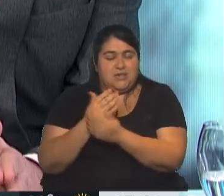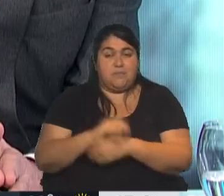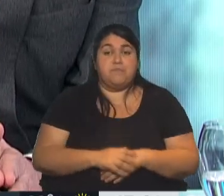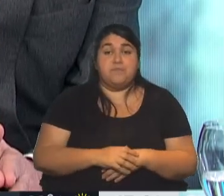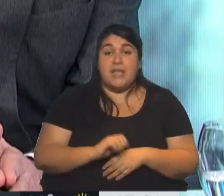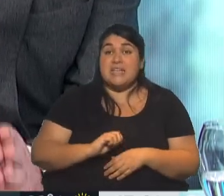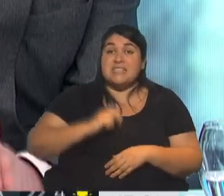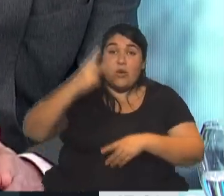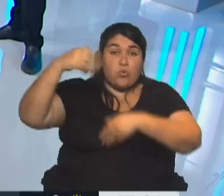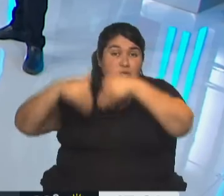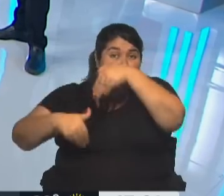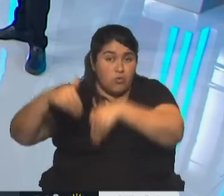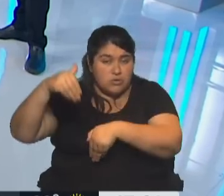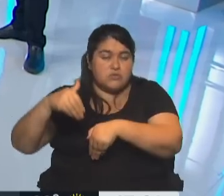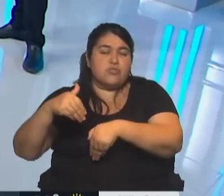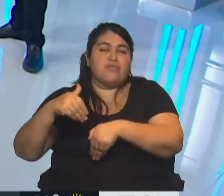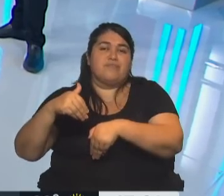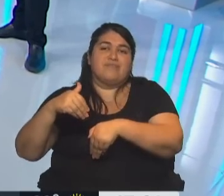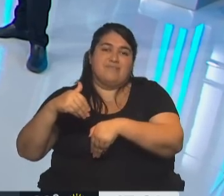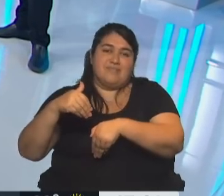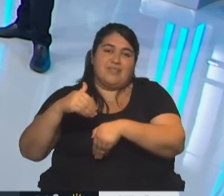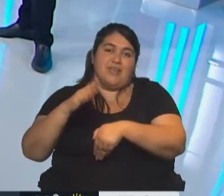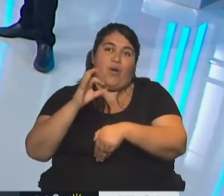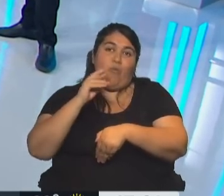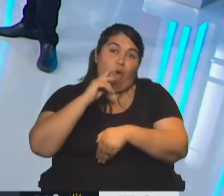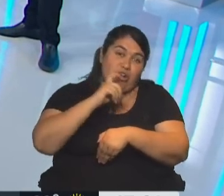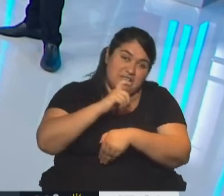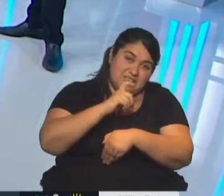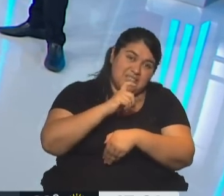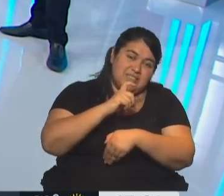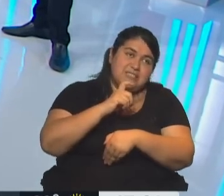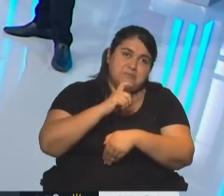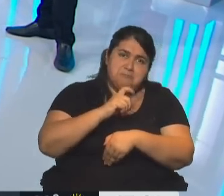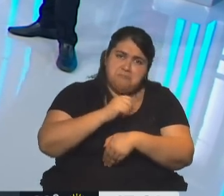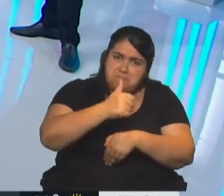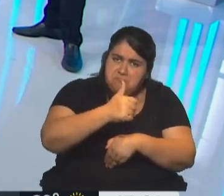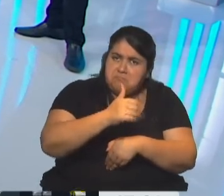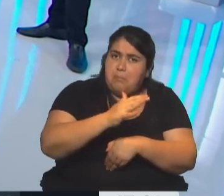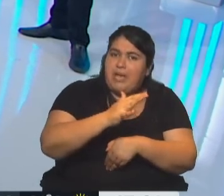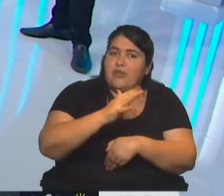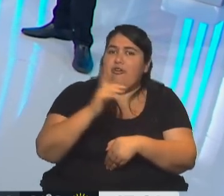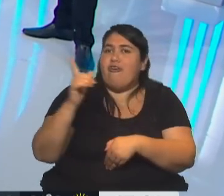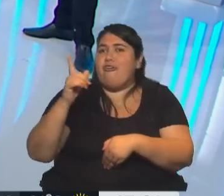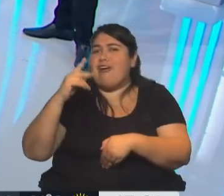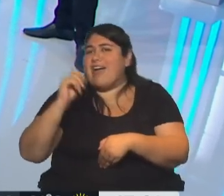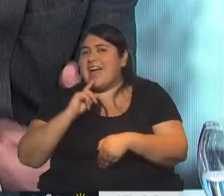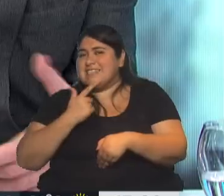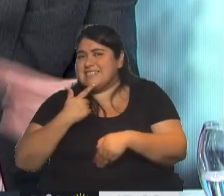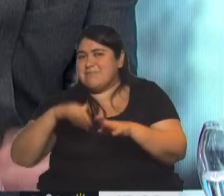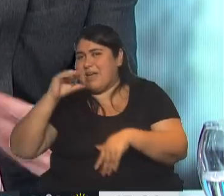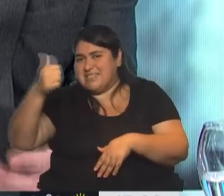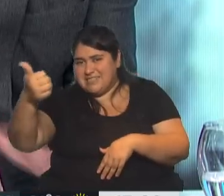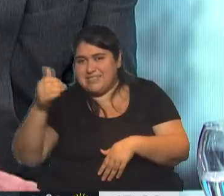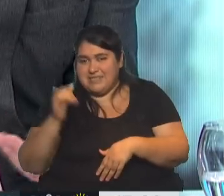vuelta electoral llegó Boric, pero llegó también Kast. Claro. ¿Sí? Y que ya había un sector de la sociedad chilena que apostaba